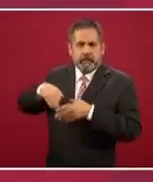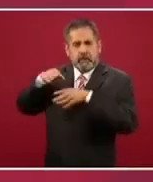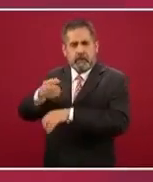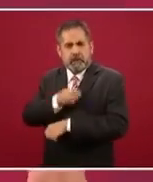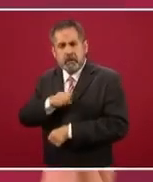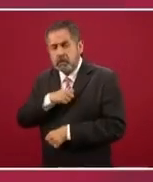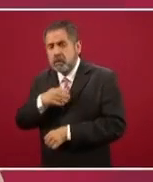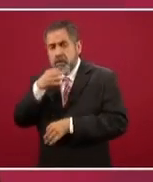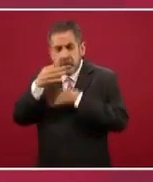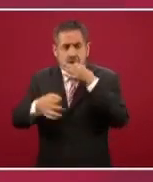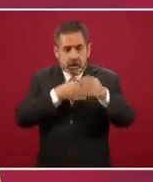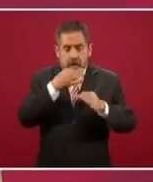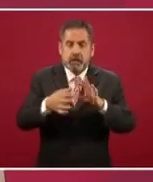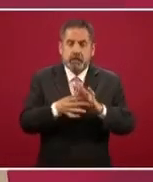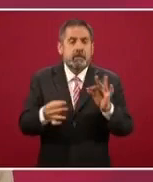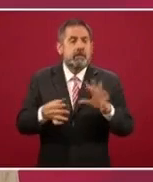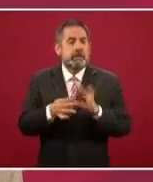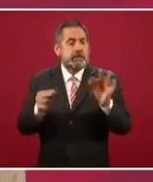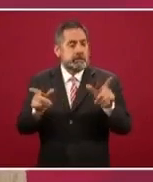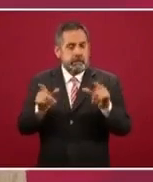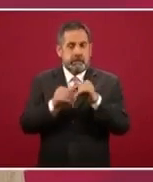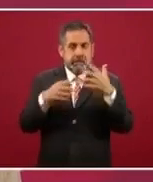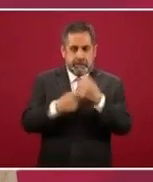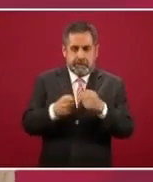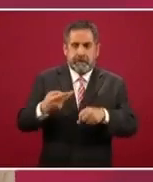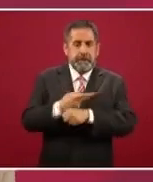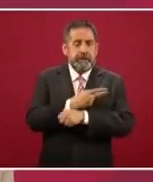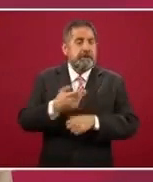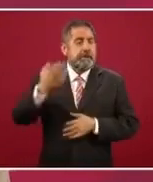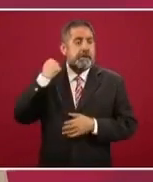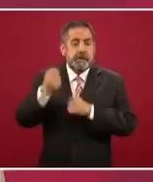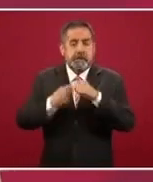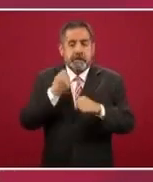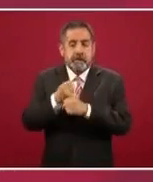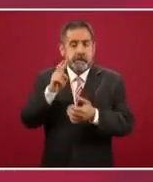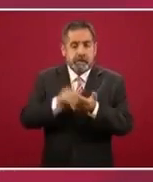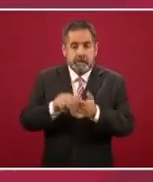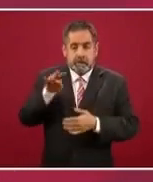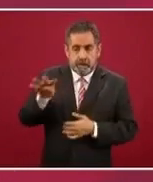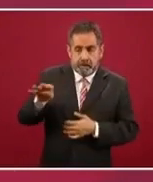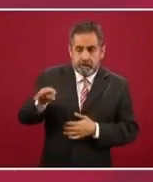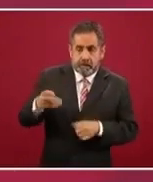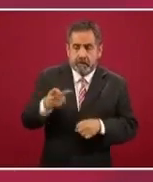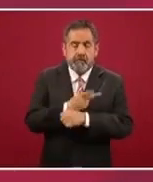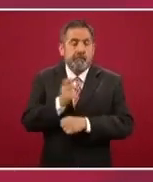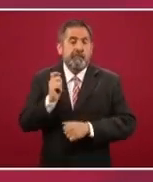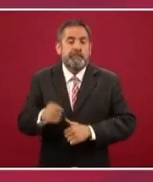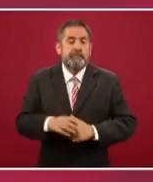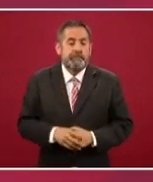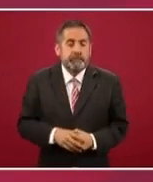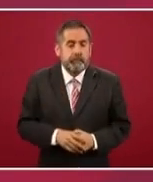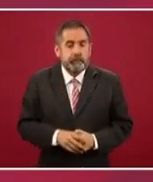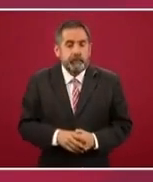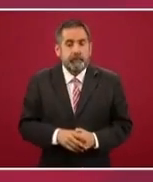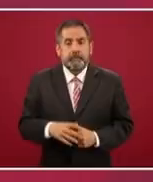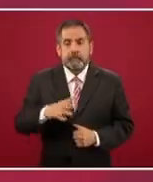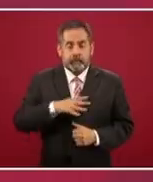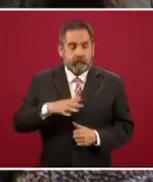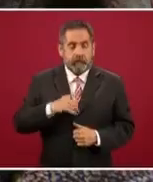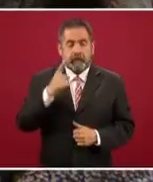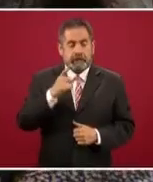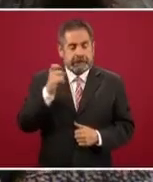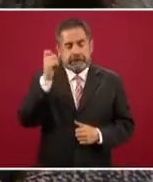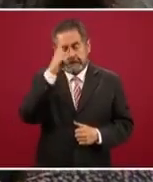salud pública. Ahora, resumo lo que ocurrió en 2019. Tuvimos una